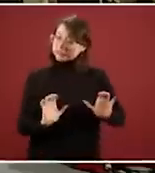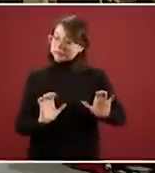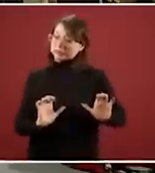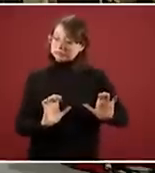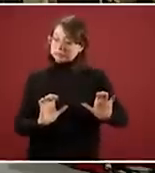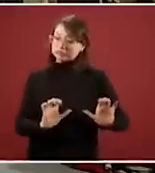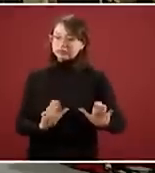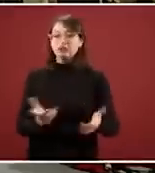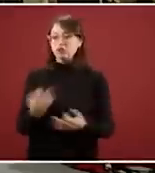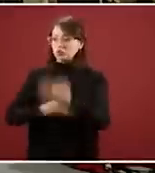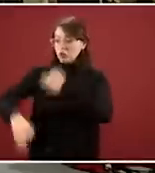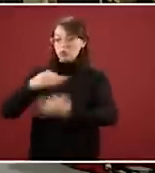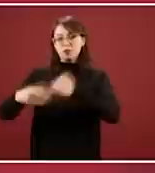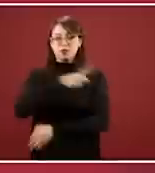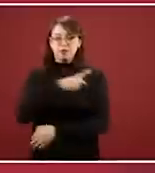todos,